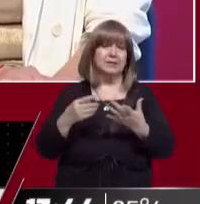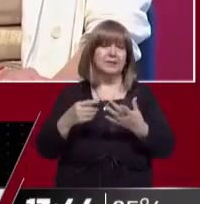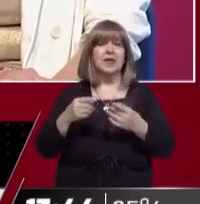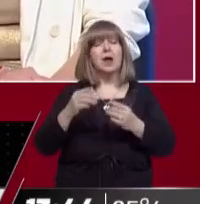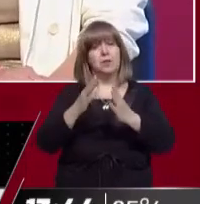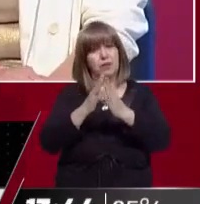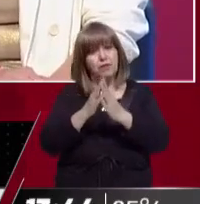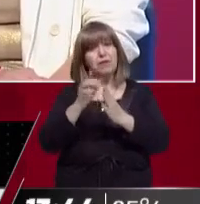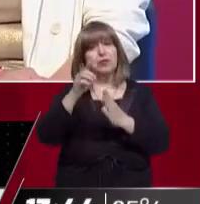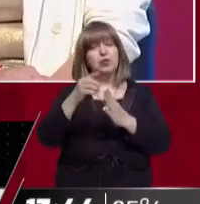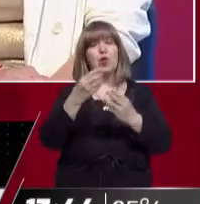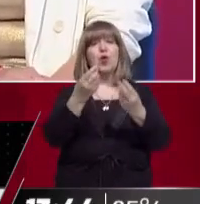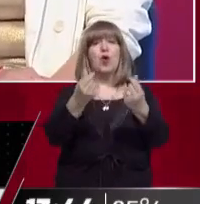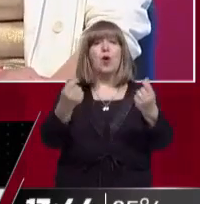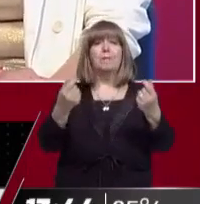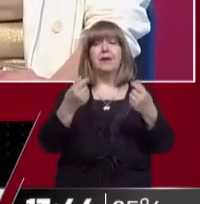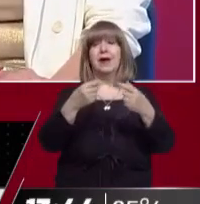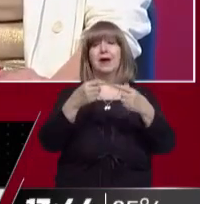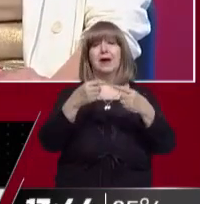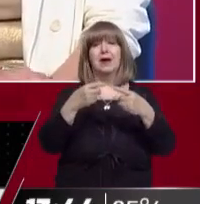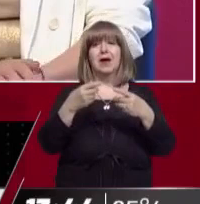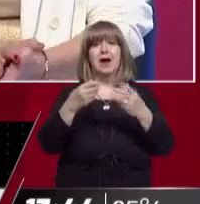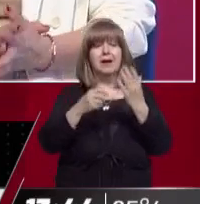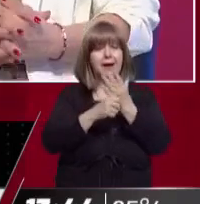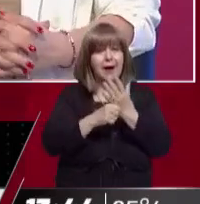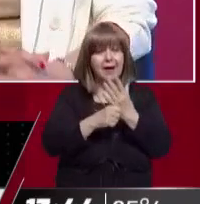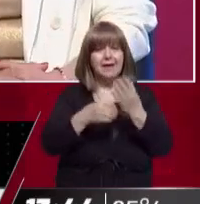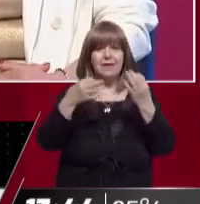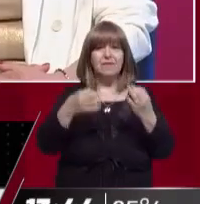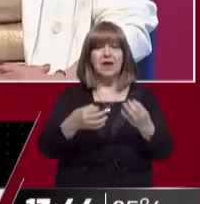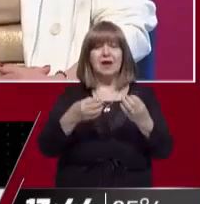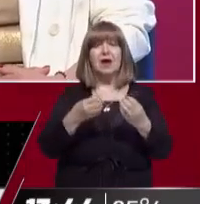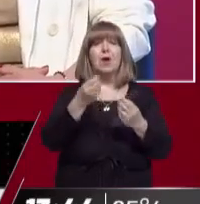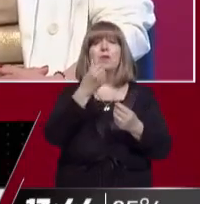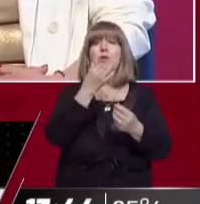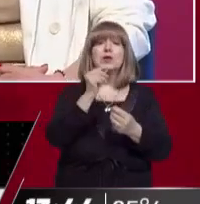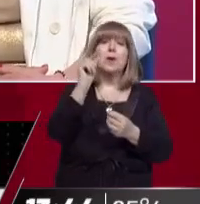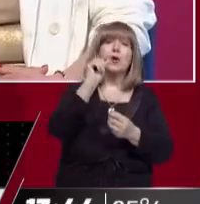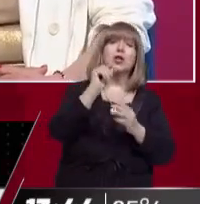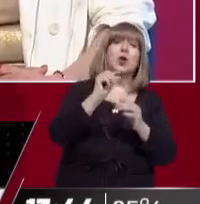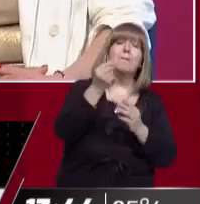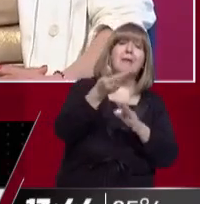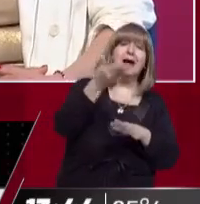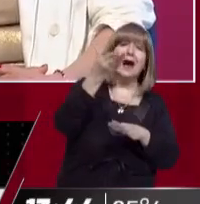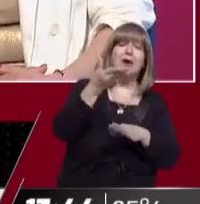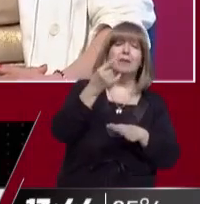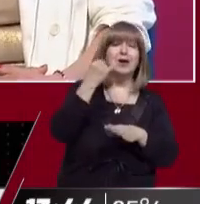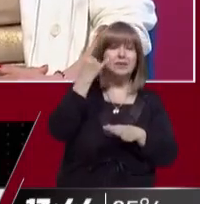sí, en primeras marcas, en lugares conocidos, donde sabes que lo que compras es bueno, claro, y seguro, tiene certificado de calidad. Por